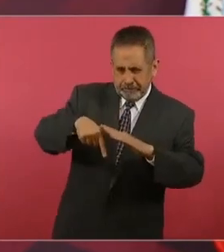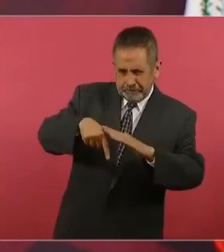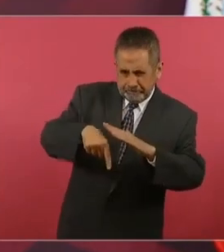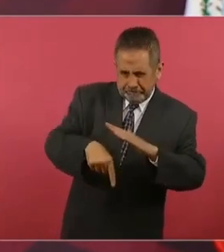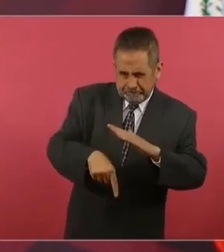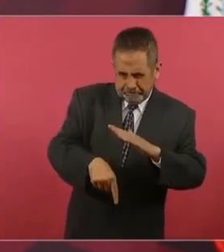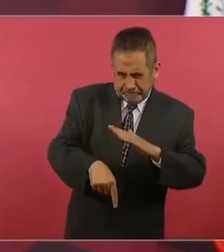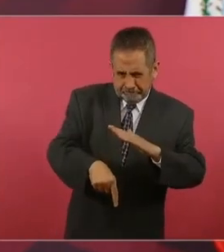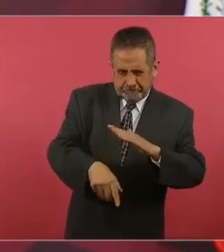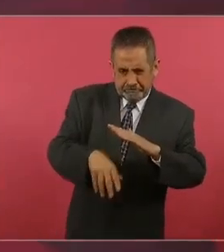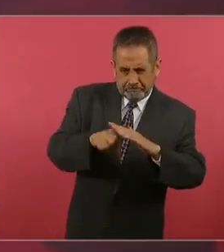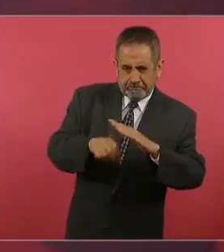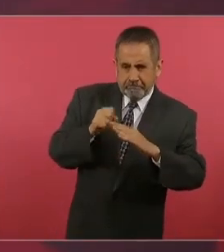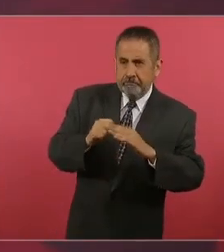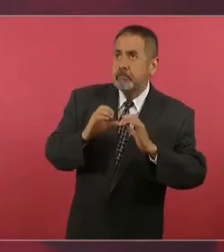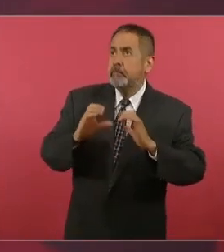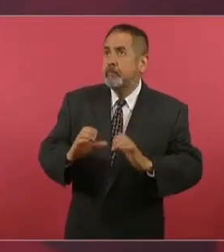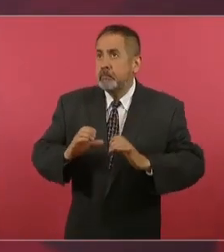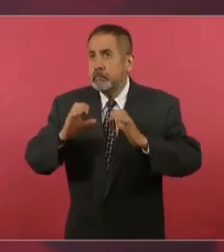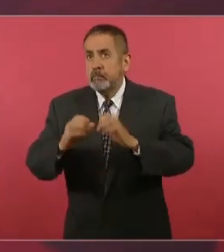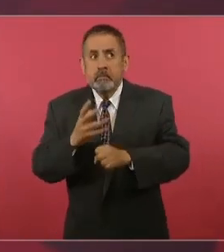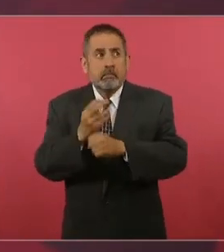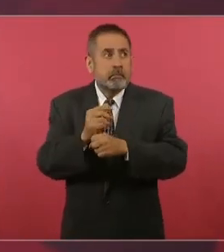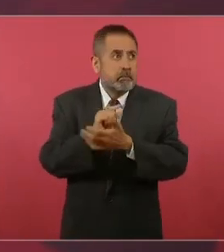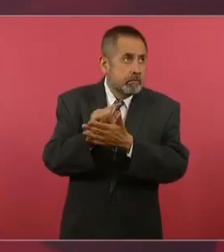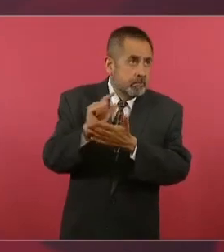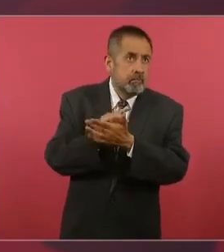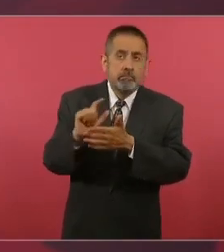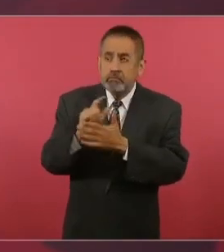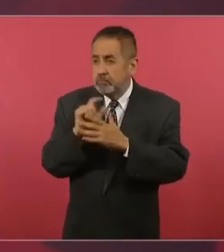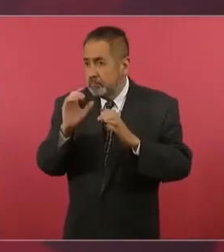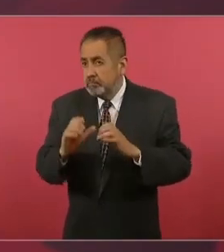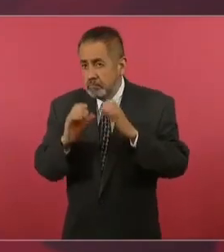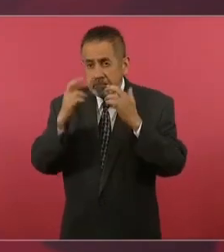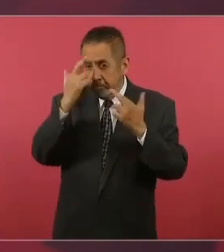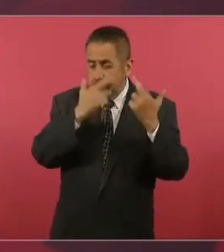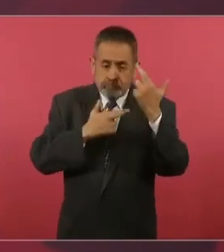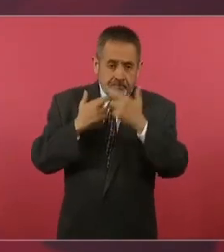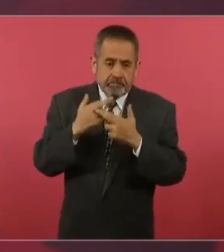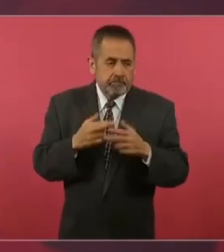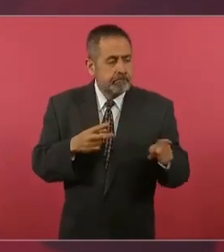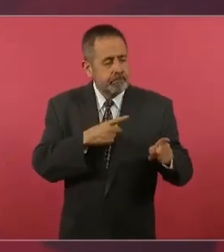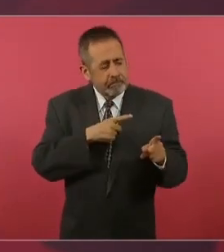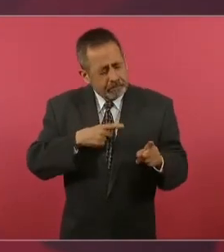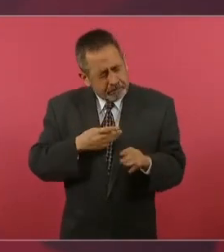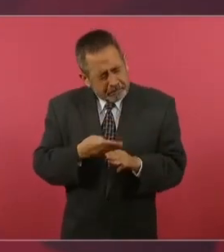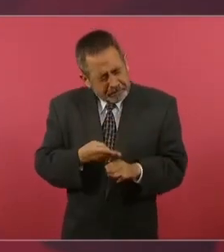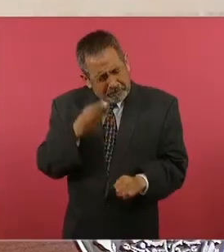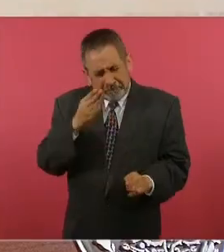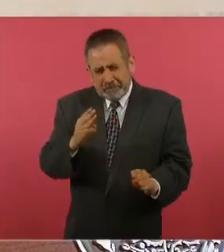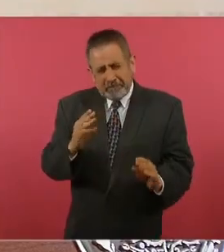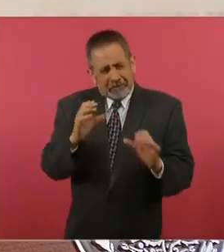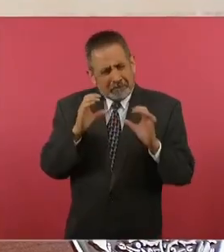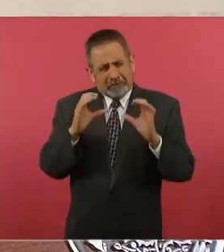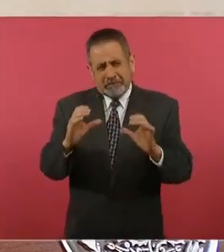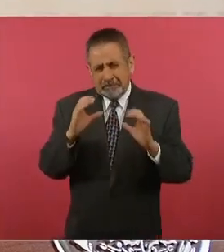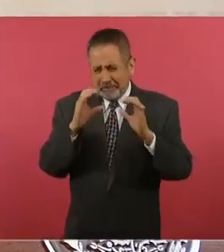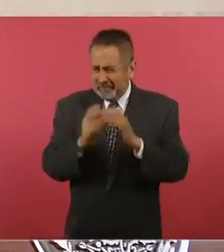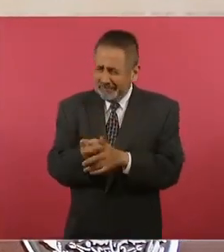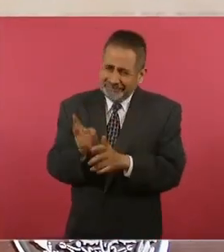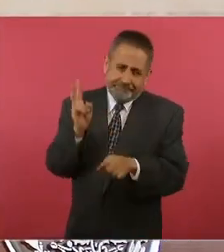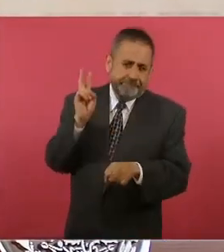pozos, en mantenimiento, tienen que tener más cuidado, tiene